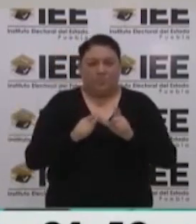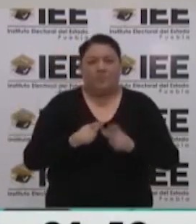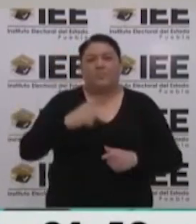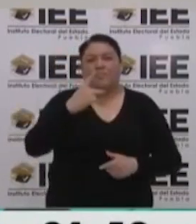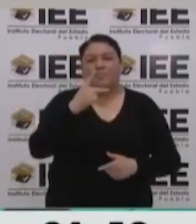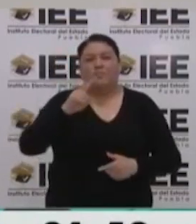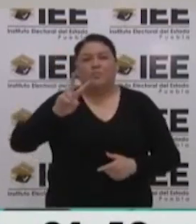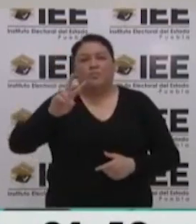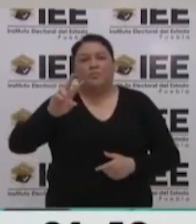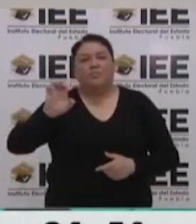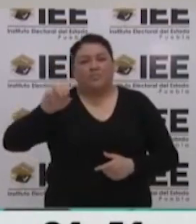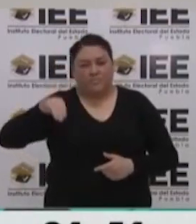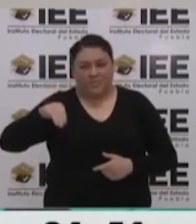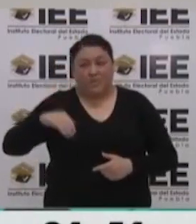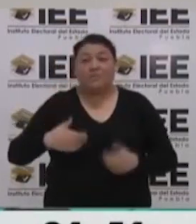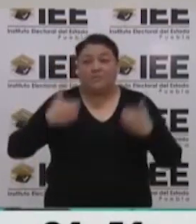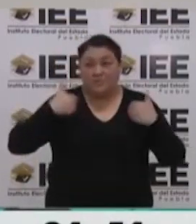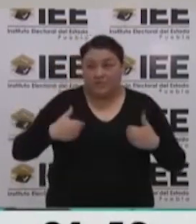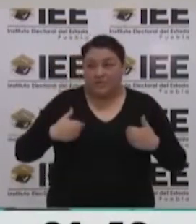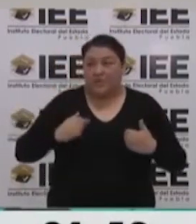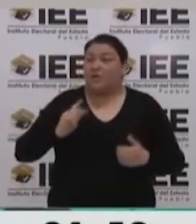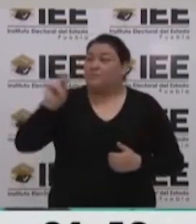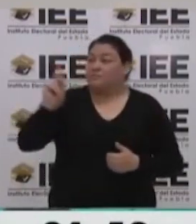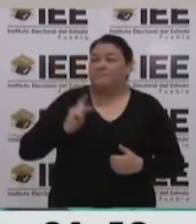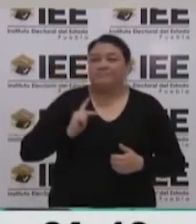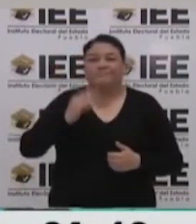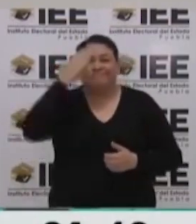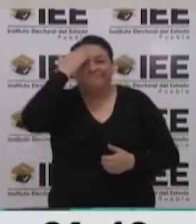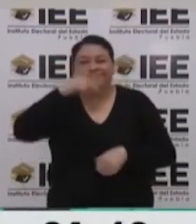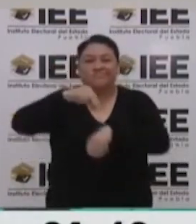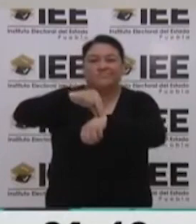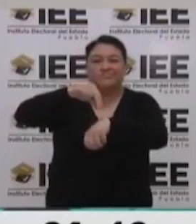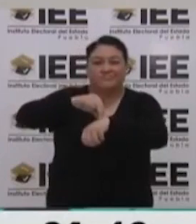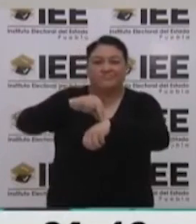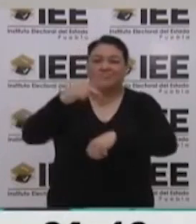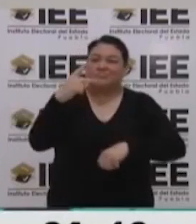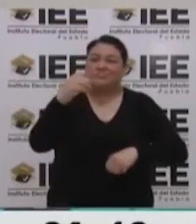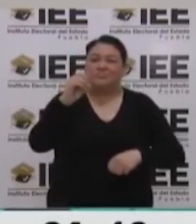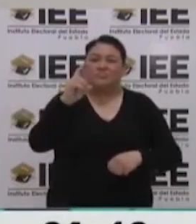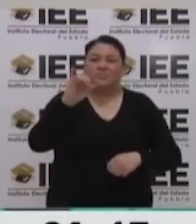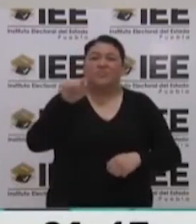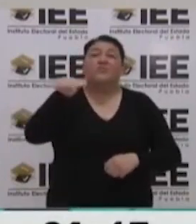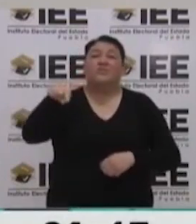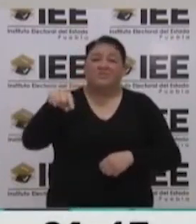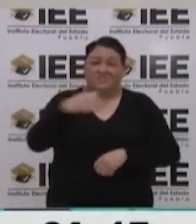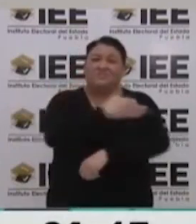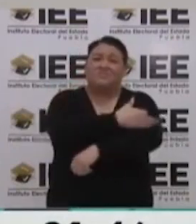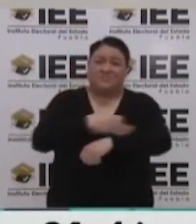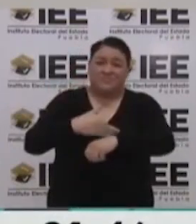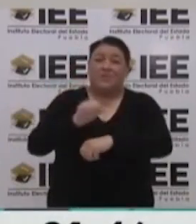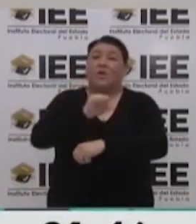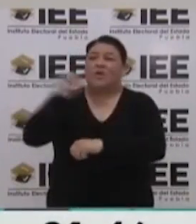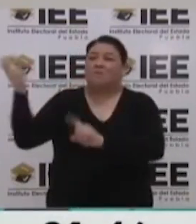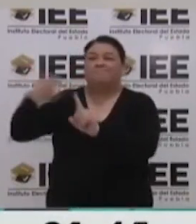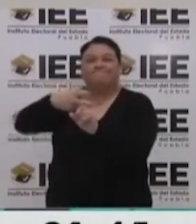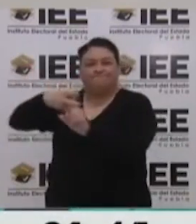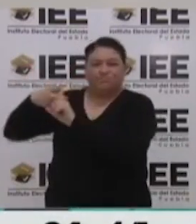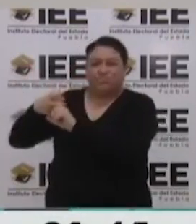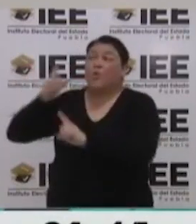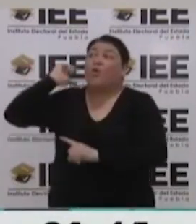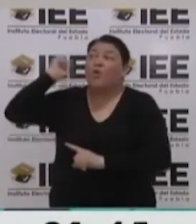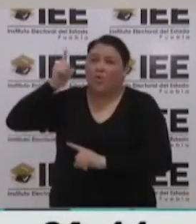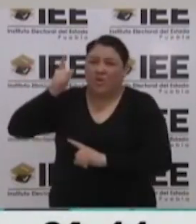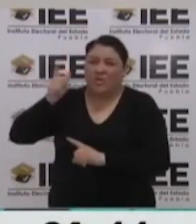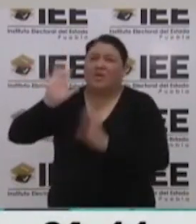solidarizarme con el doctor porfirio lima y su familia que ha sido secuestrado y que esperemos que pronto regrese y